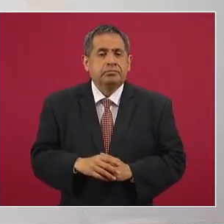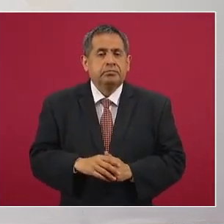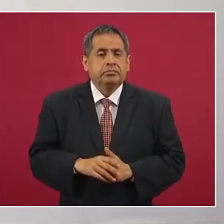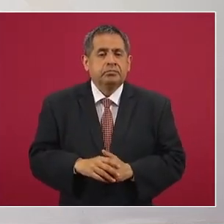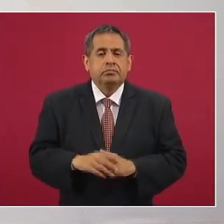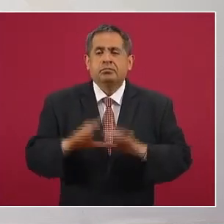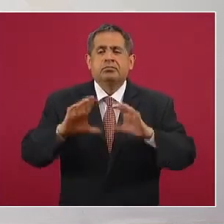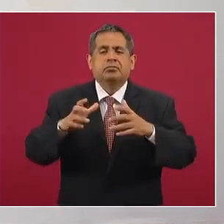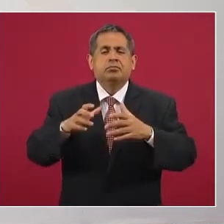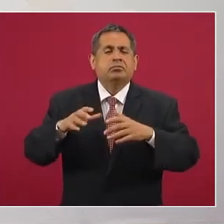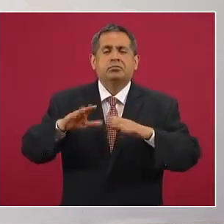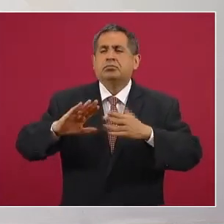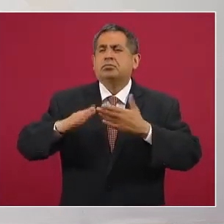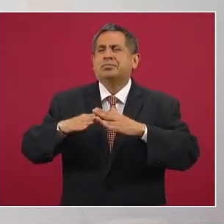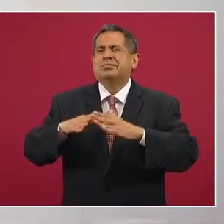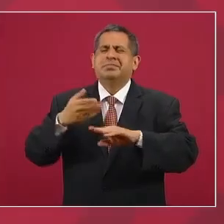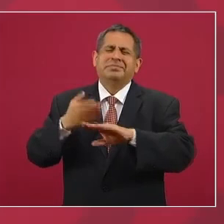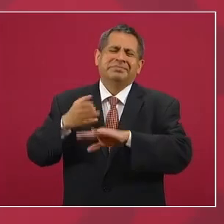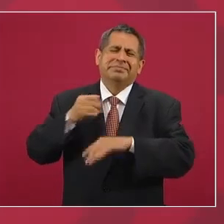de comunidades muy